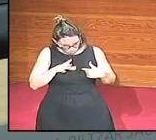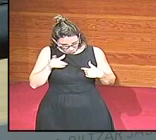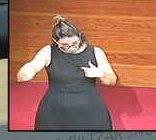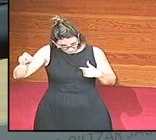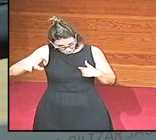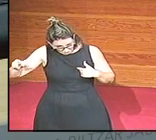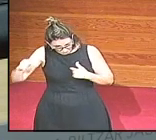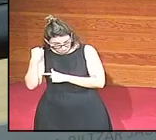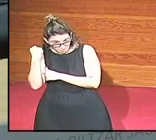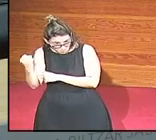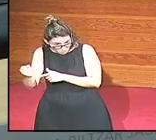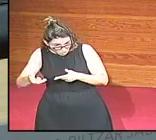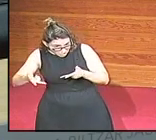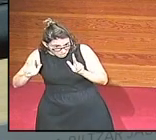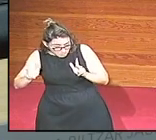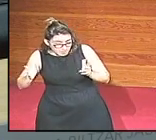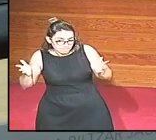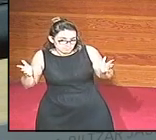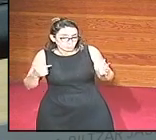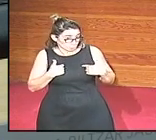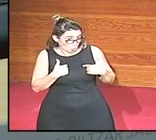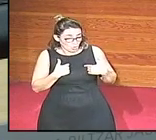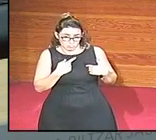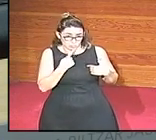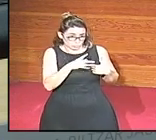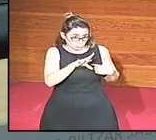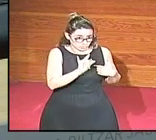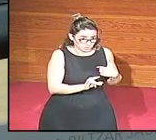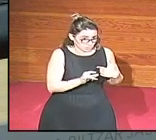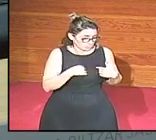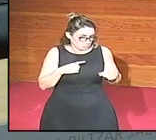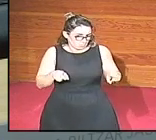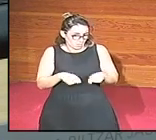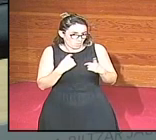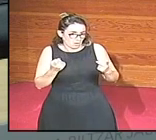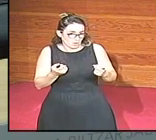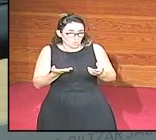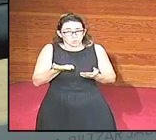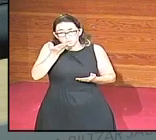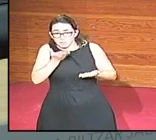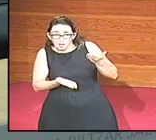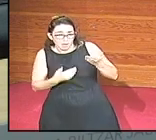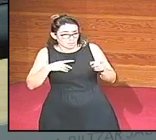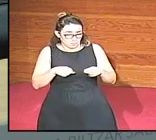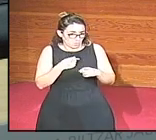libre? Mi respuesta es que sí, porque no creo que el precio de la calefacción vaya a bajar aunque el otro fulano gane.